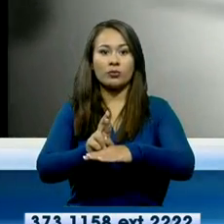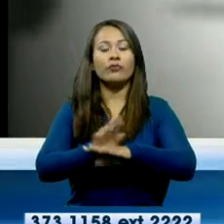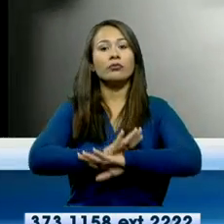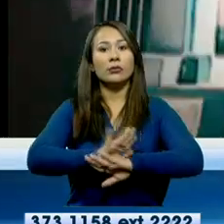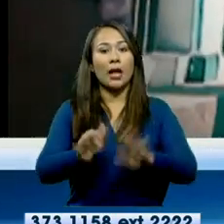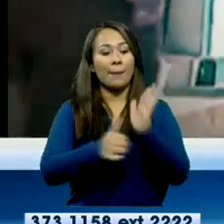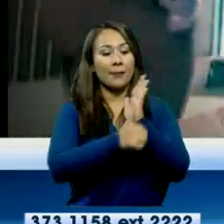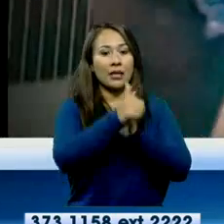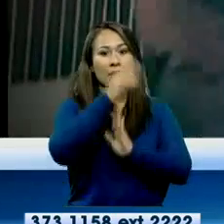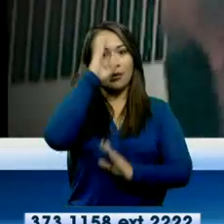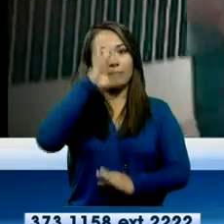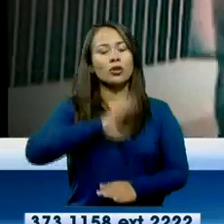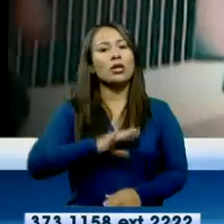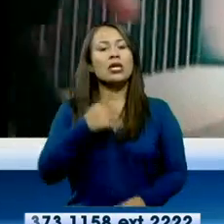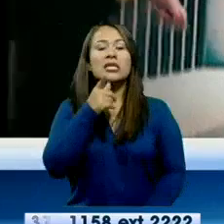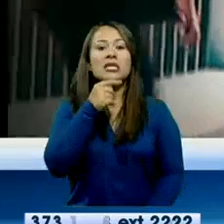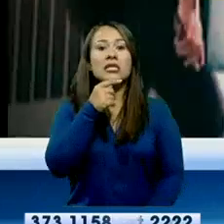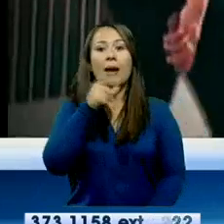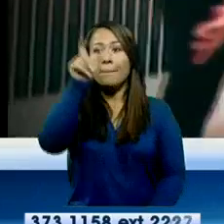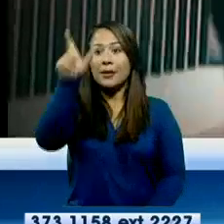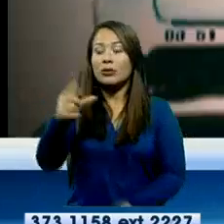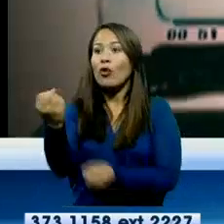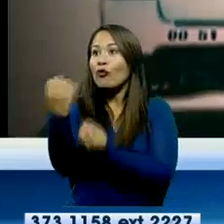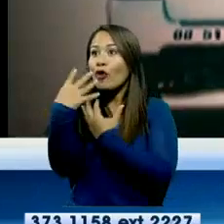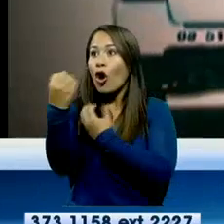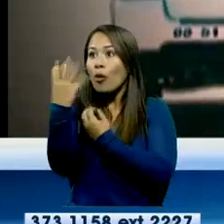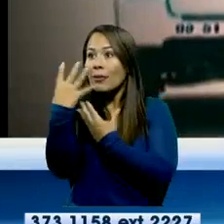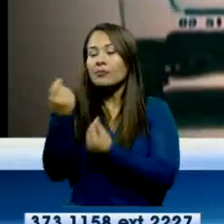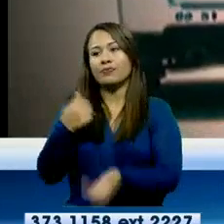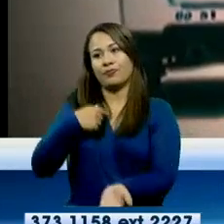Interior ofreció una recompensa económica a quien proporcione